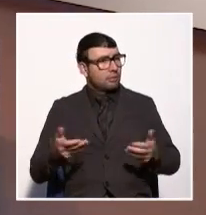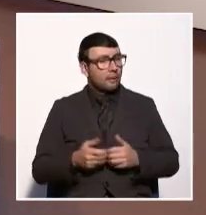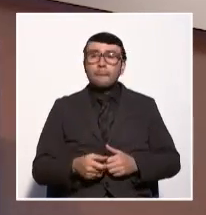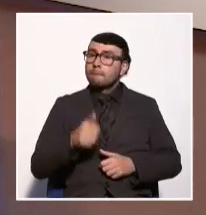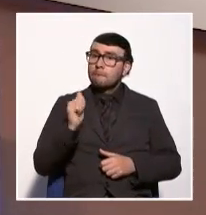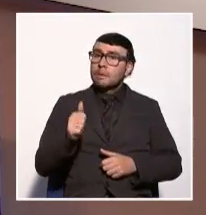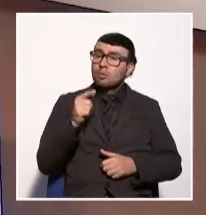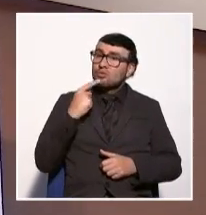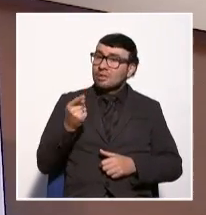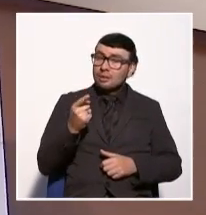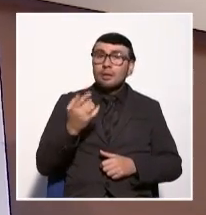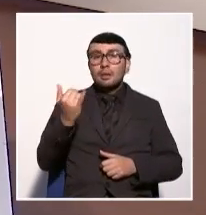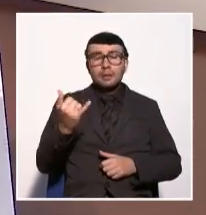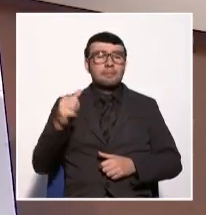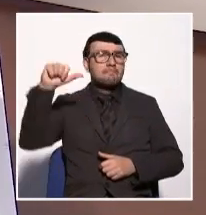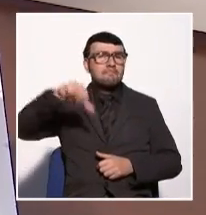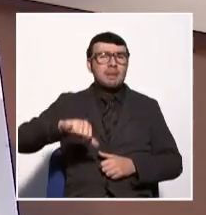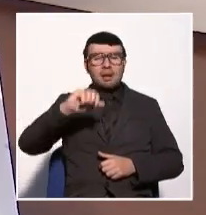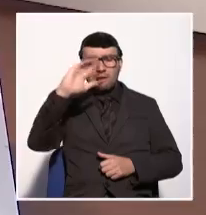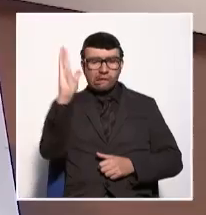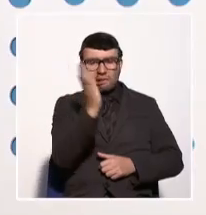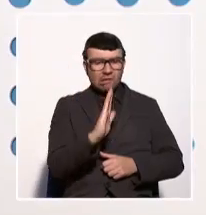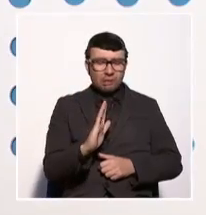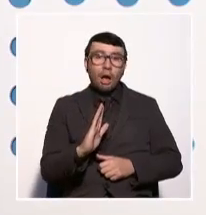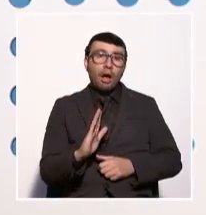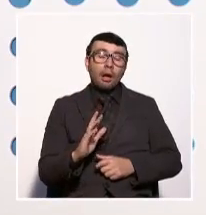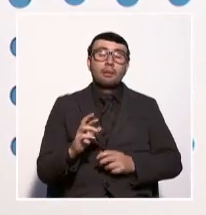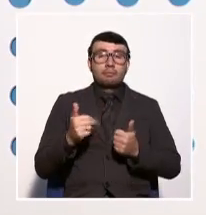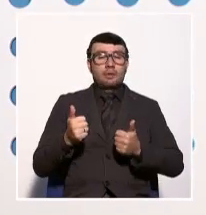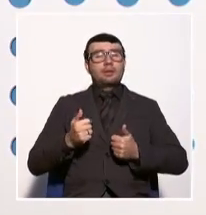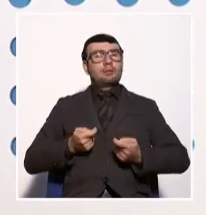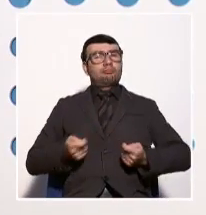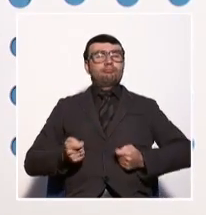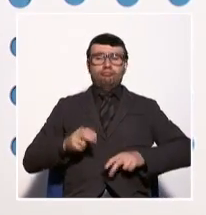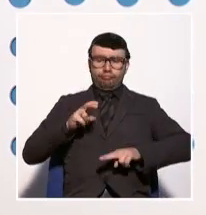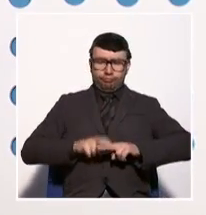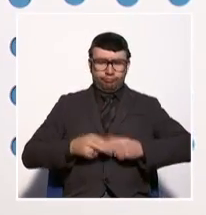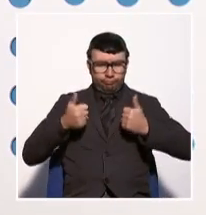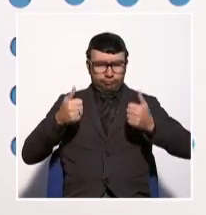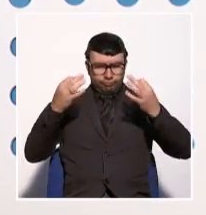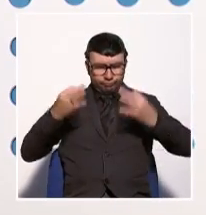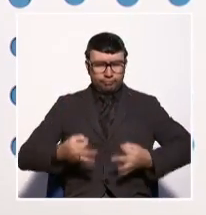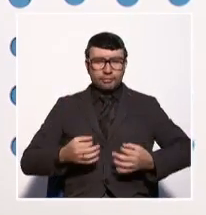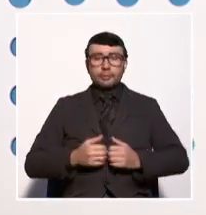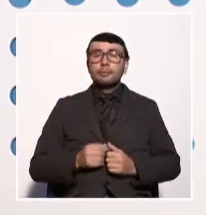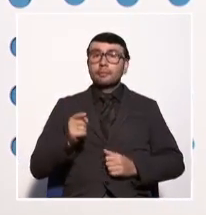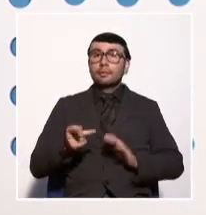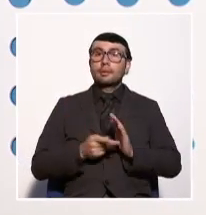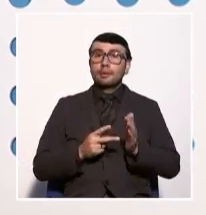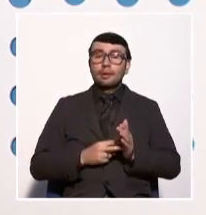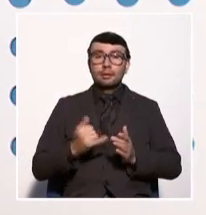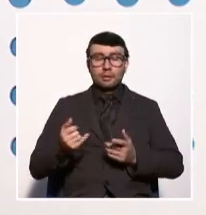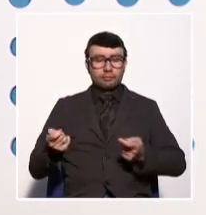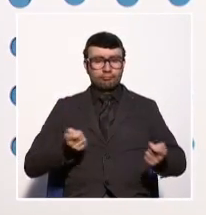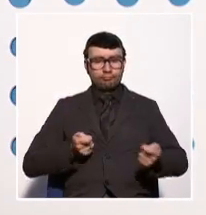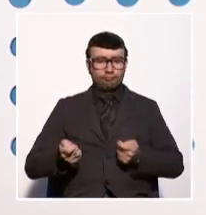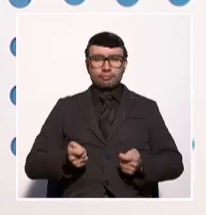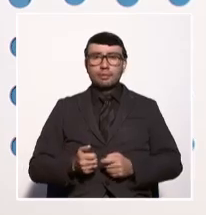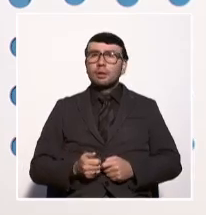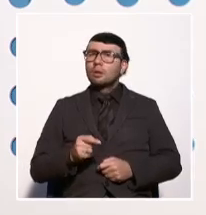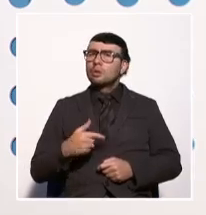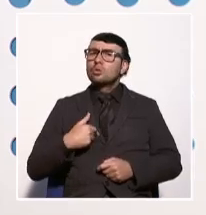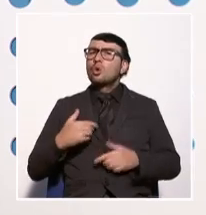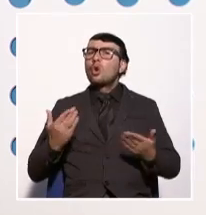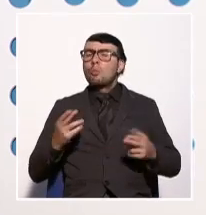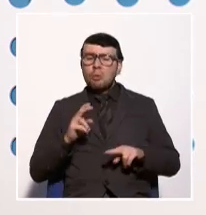mala postura entonces optar por unas buenas posturas eso corresponde a lo que llamamos higiene corporal entonces como me